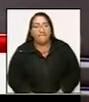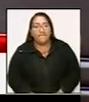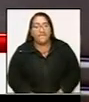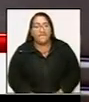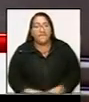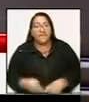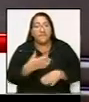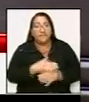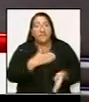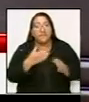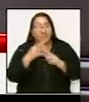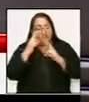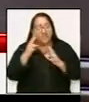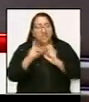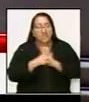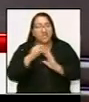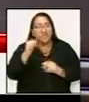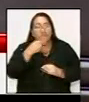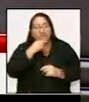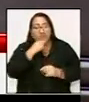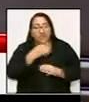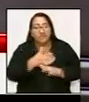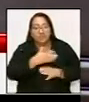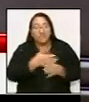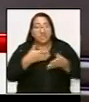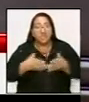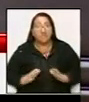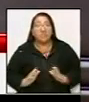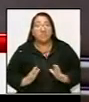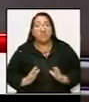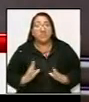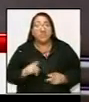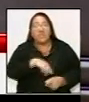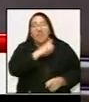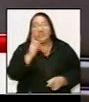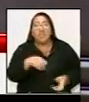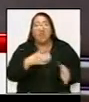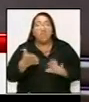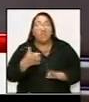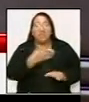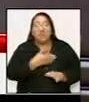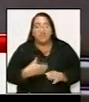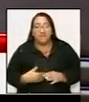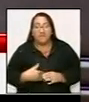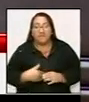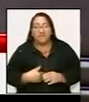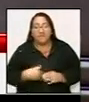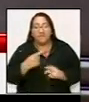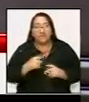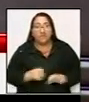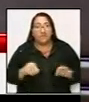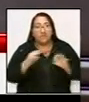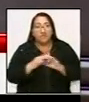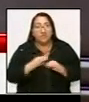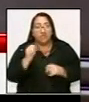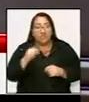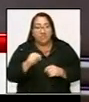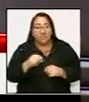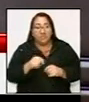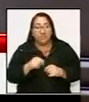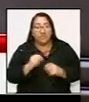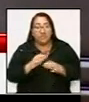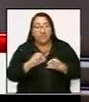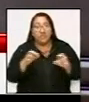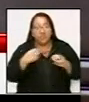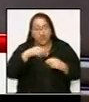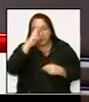antes que muera, también hay que respetar los derechos de la mujer. Antes que nazca, y hasta la muerte, presidente. Y es importante que este